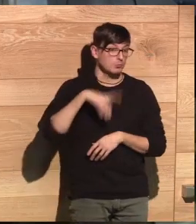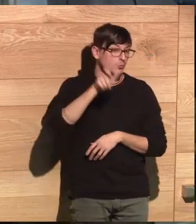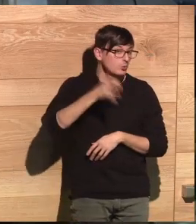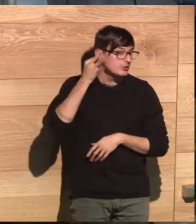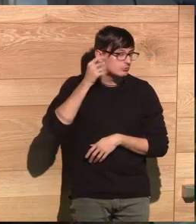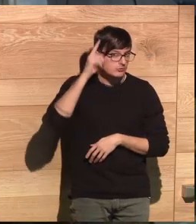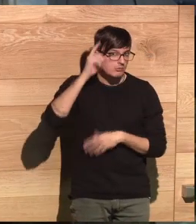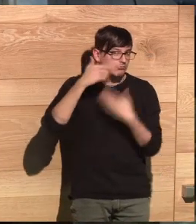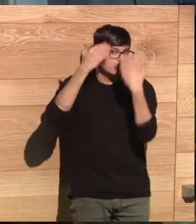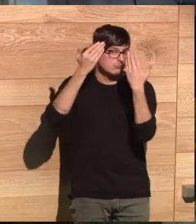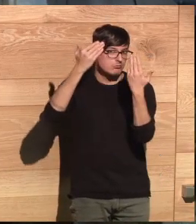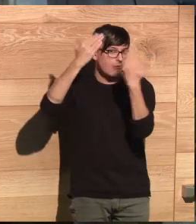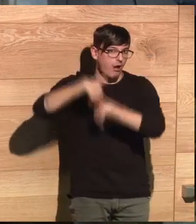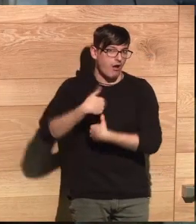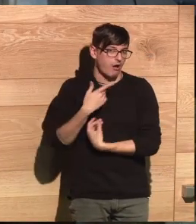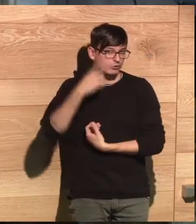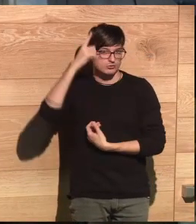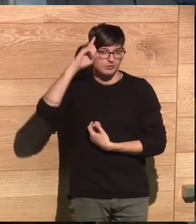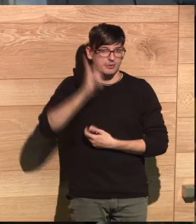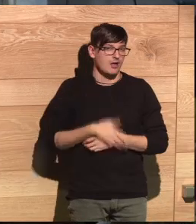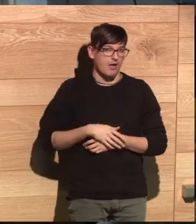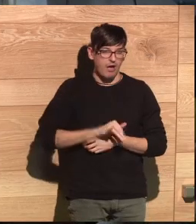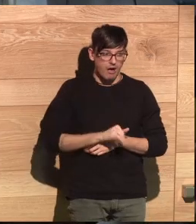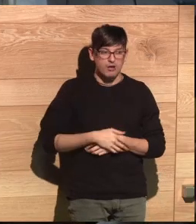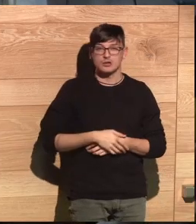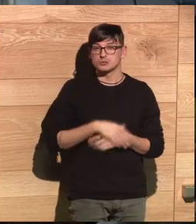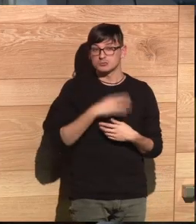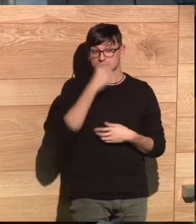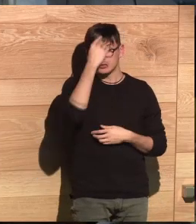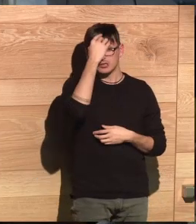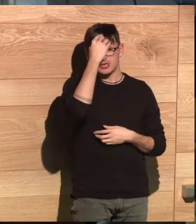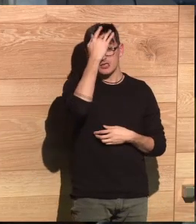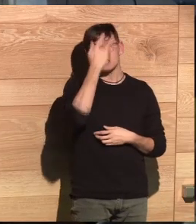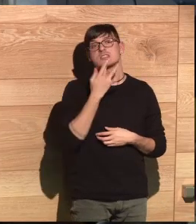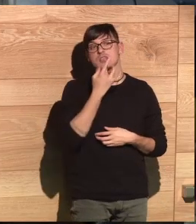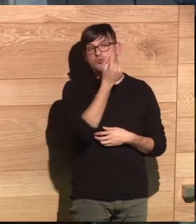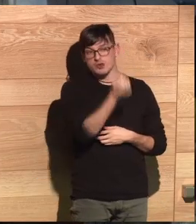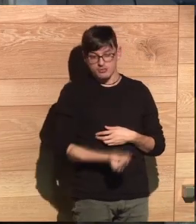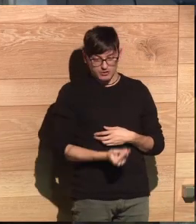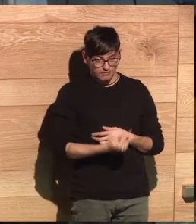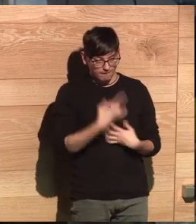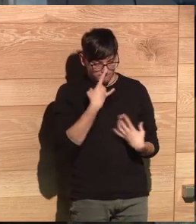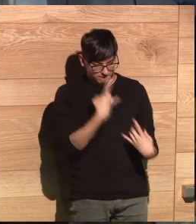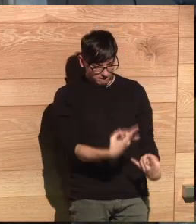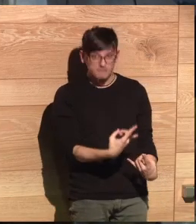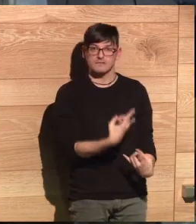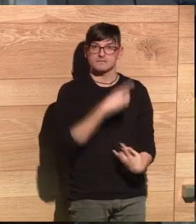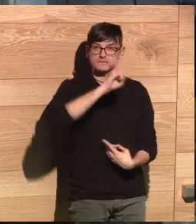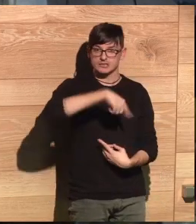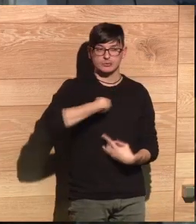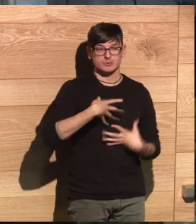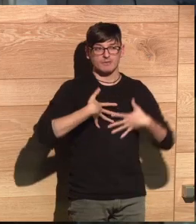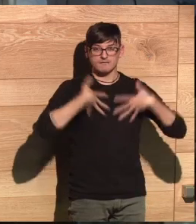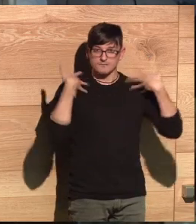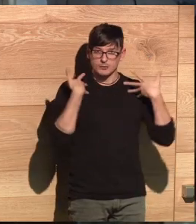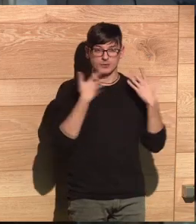que habían existido. Y he visto unas ilustraciones que también me han atrapado. Entonces, yo estoy muy emocionada